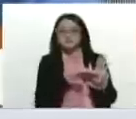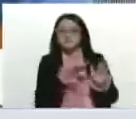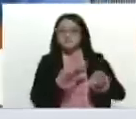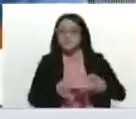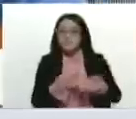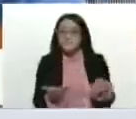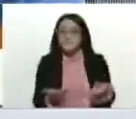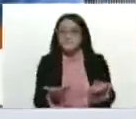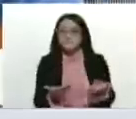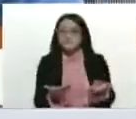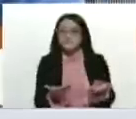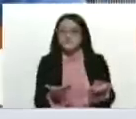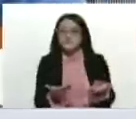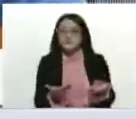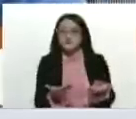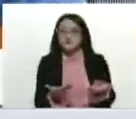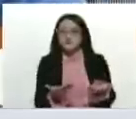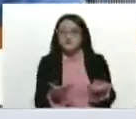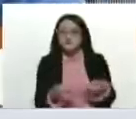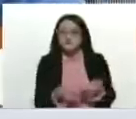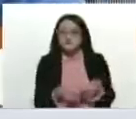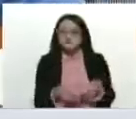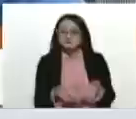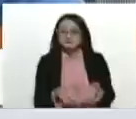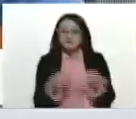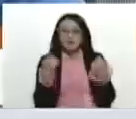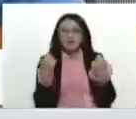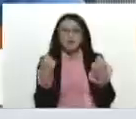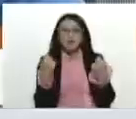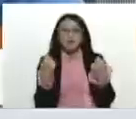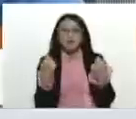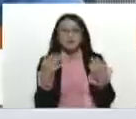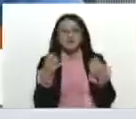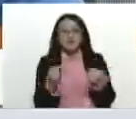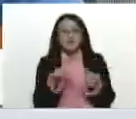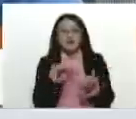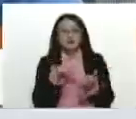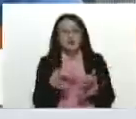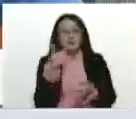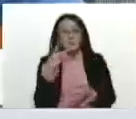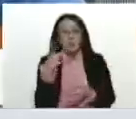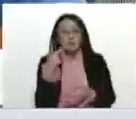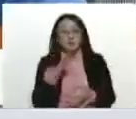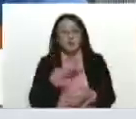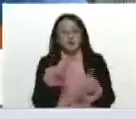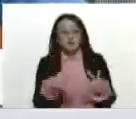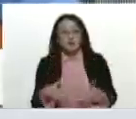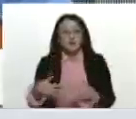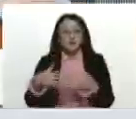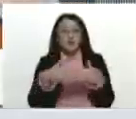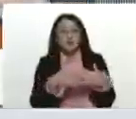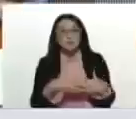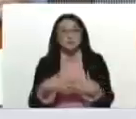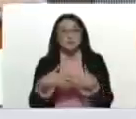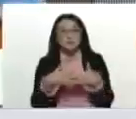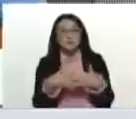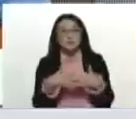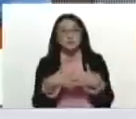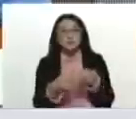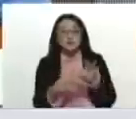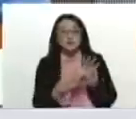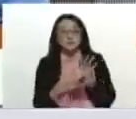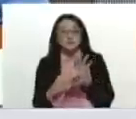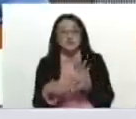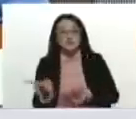insisto amenaza inusual y extraordinaria la seguridad nacional y política exterior de Estados Unidos que supuestamente representa